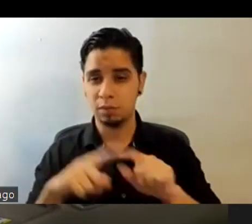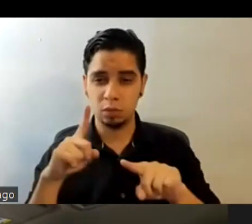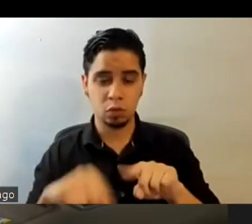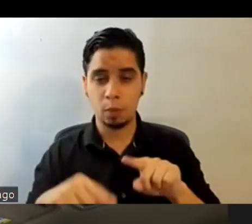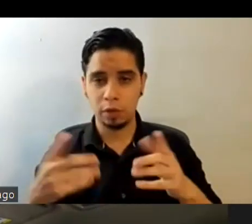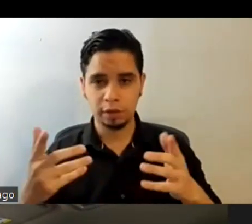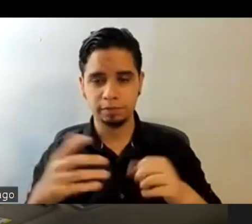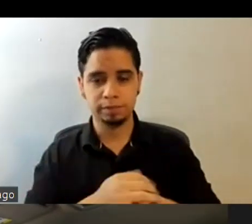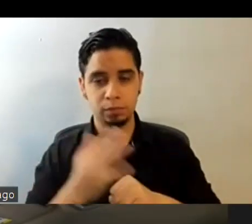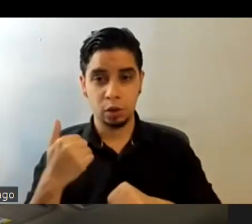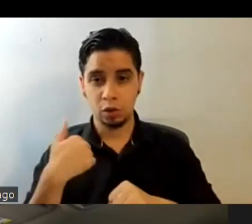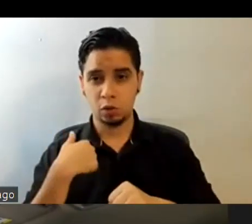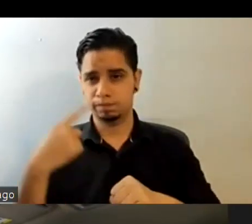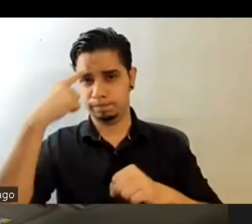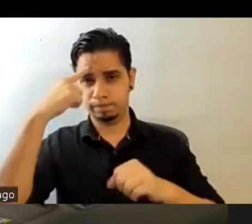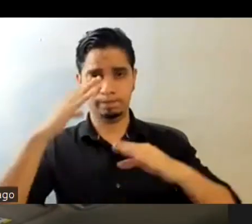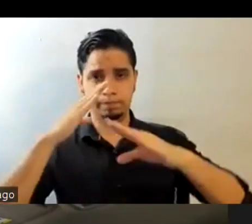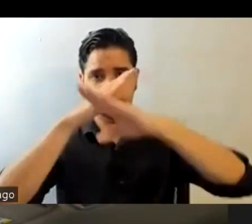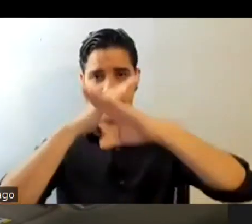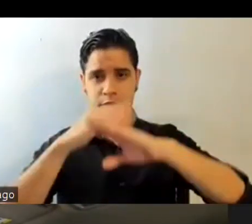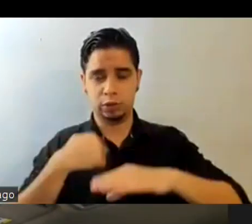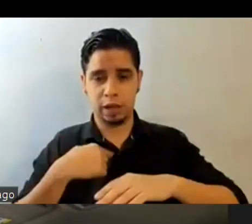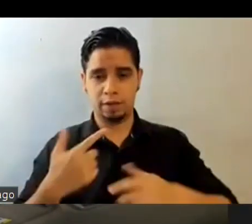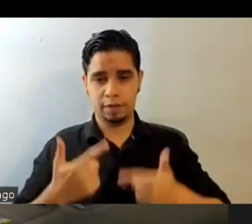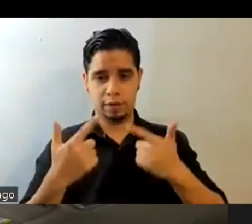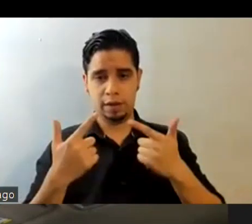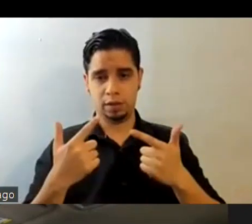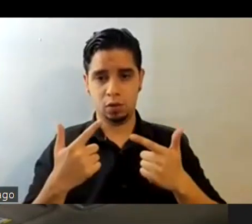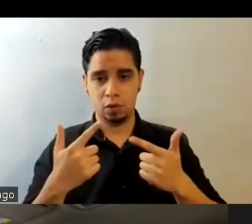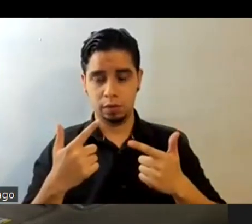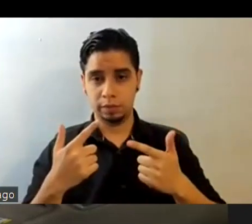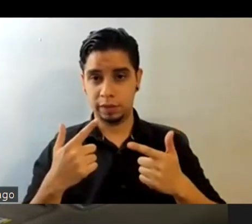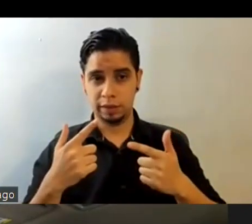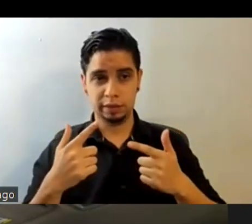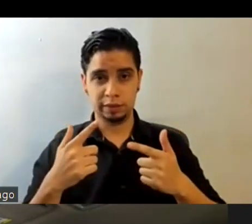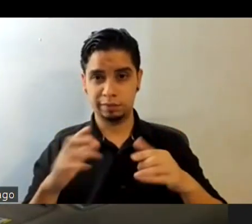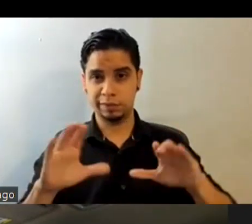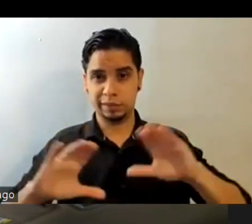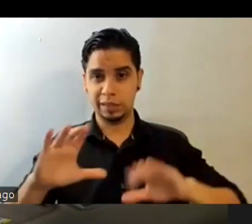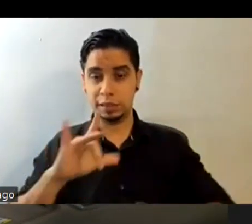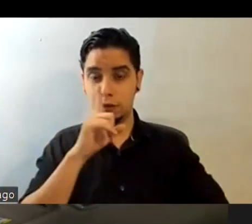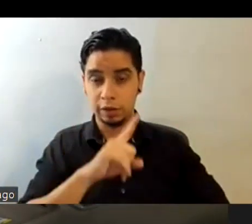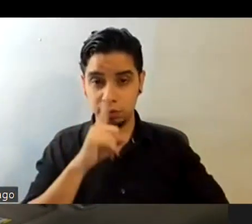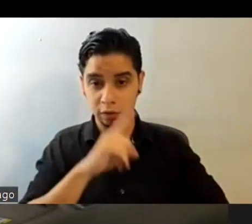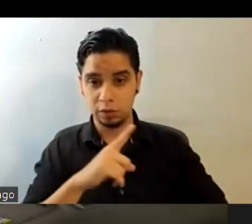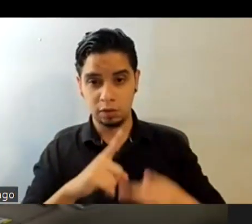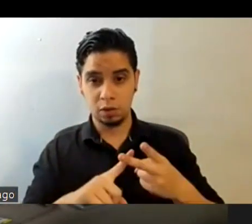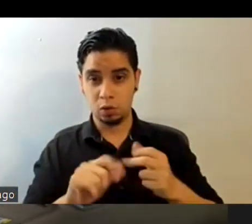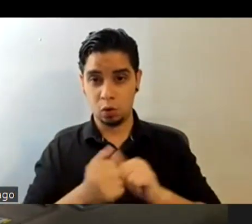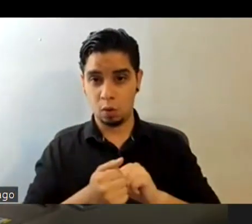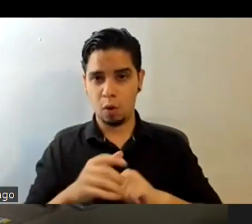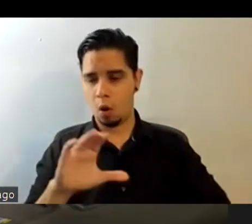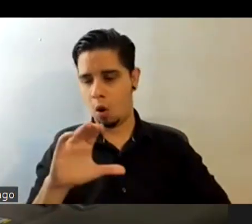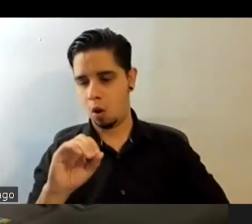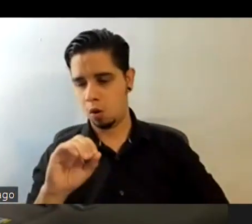pendiente, porque estaba bloqueado. Yo estaba viviendo en un mundo de ciencia ficción, en un mundo de Contagion. ¿Se acuerdan de esa